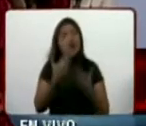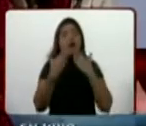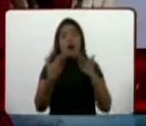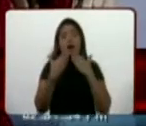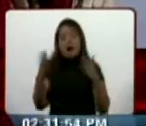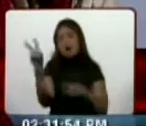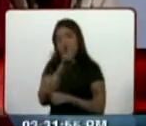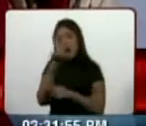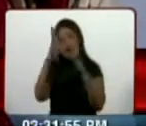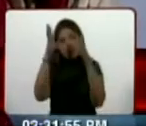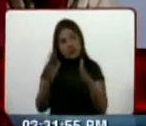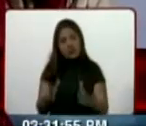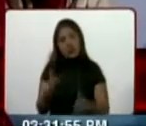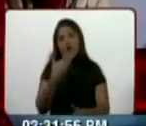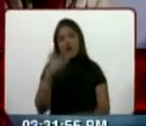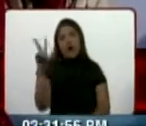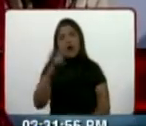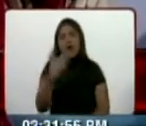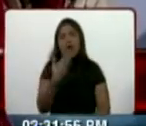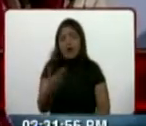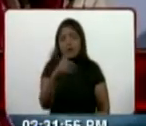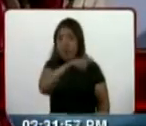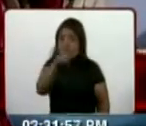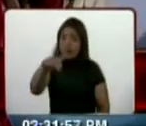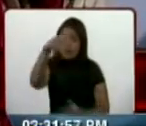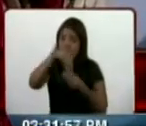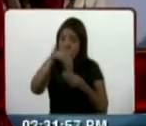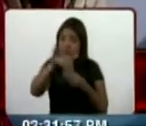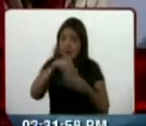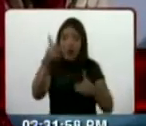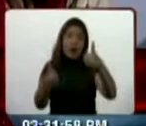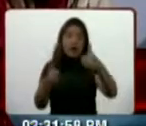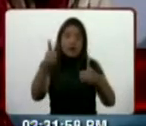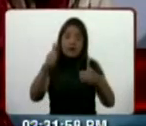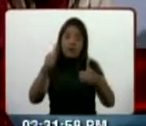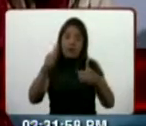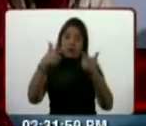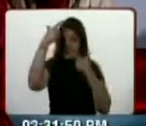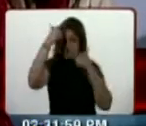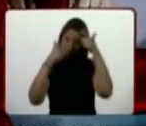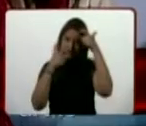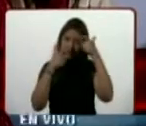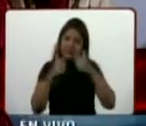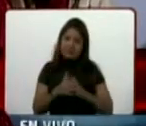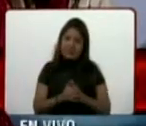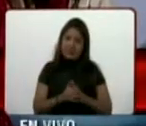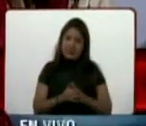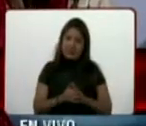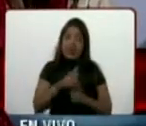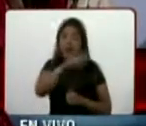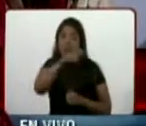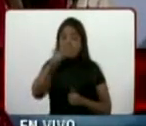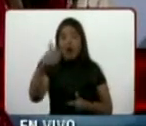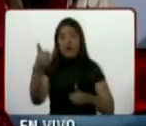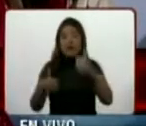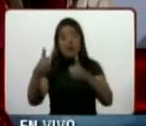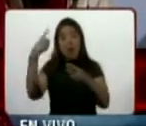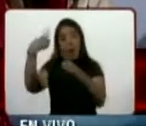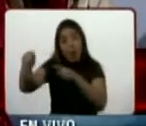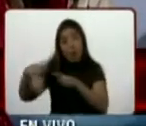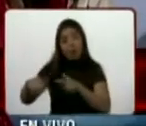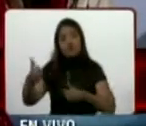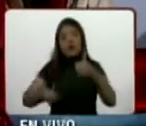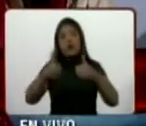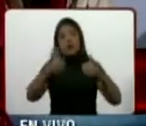todos. A los que han votado por candidato de la patria, a los que han votado por las otras candidatas